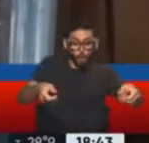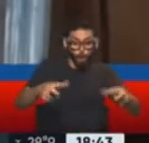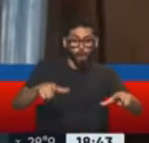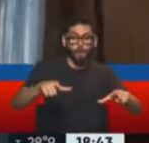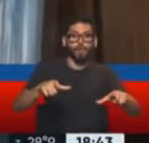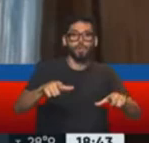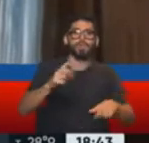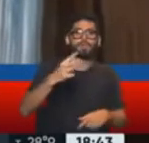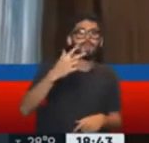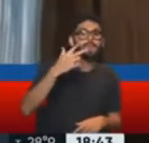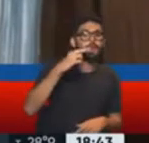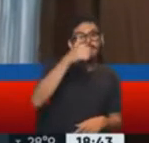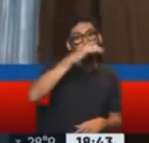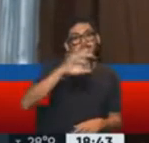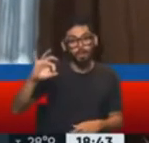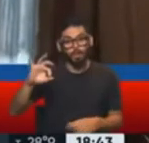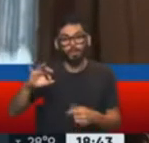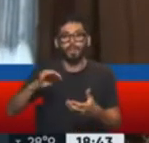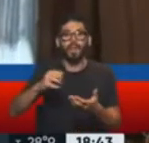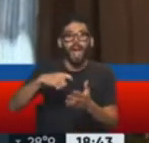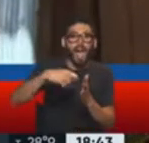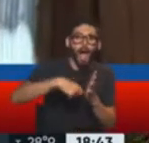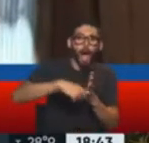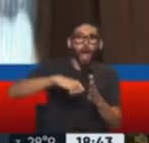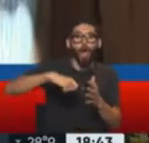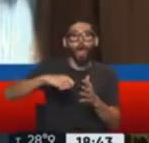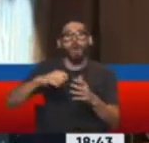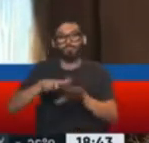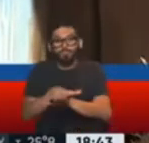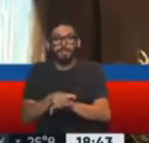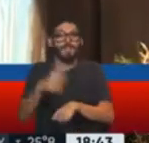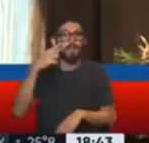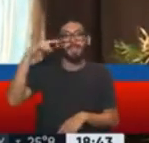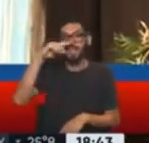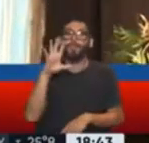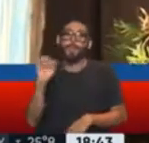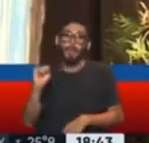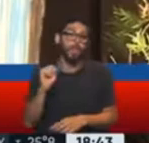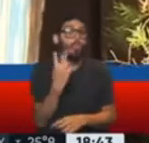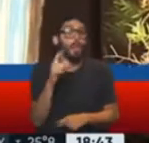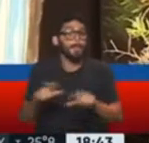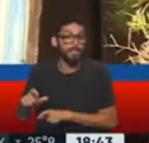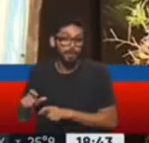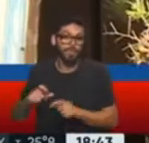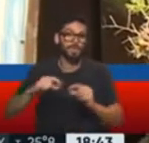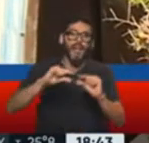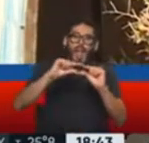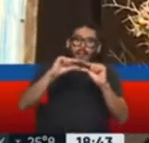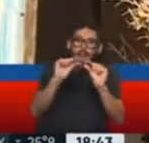para dos personas, 3.750 pesos. Langostinos, 1.690. Y ravioles con